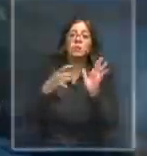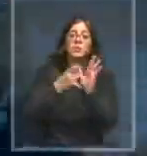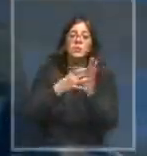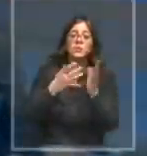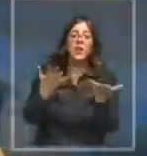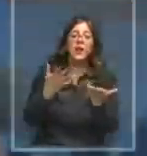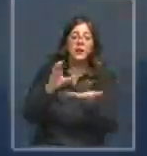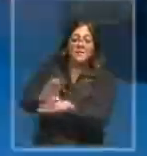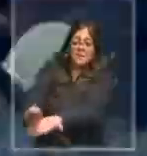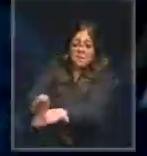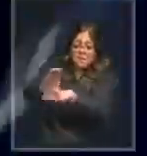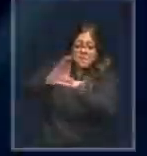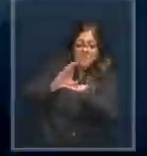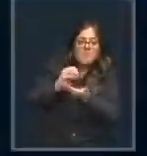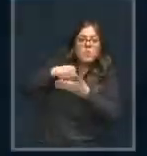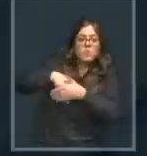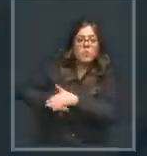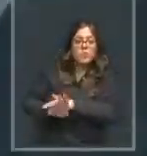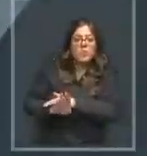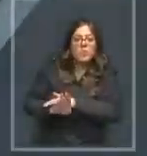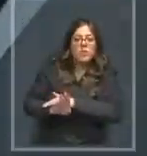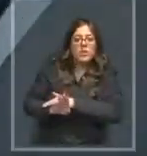apropiación de los fondos otorgados a la fundación